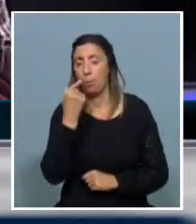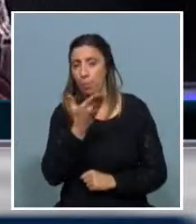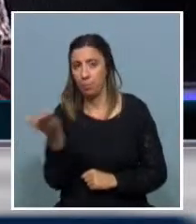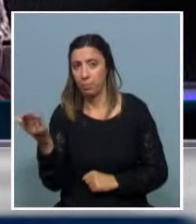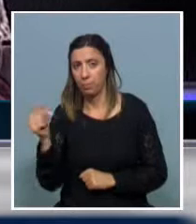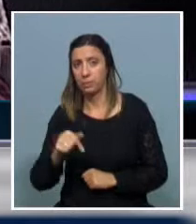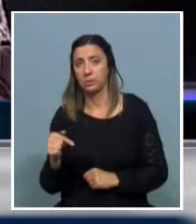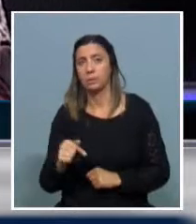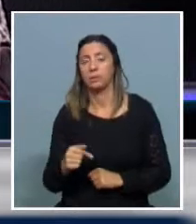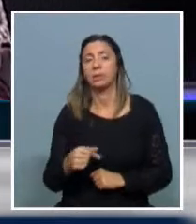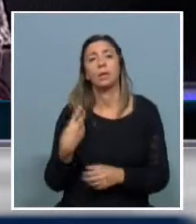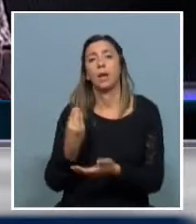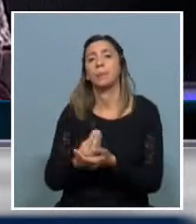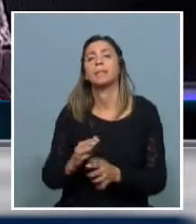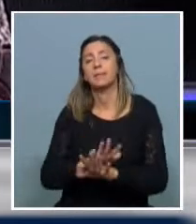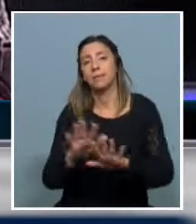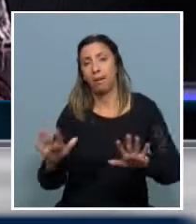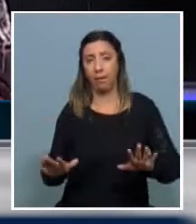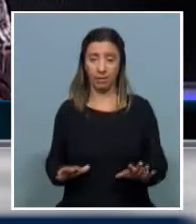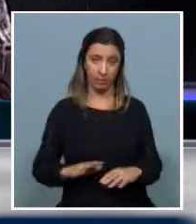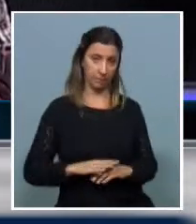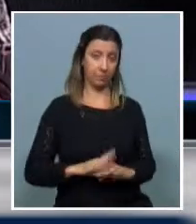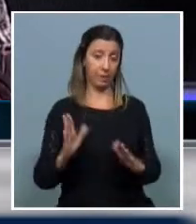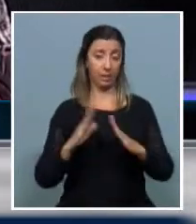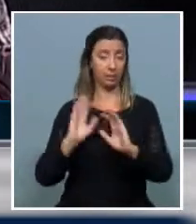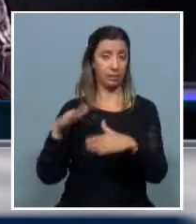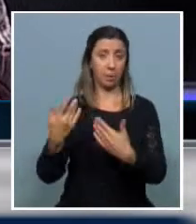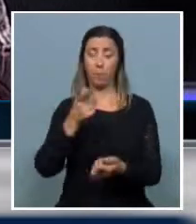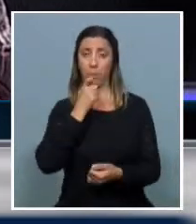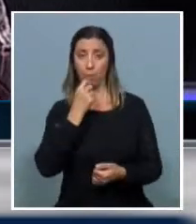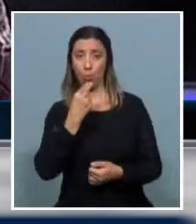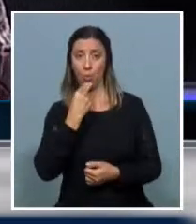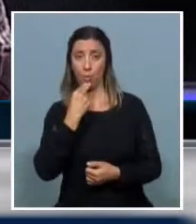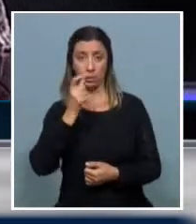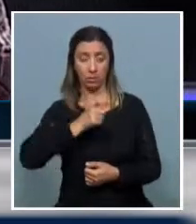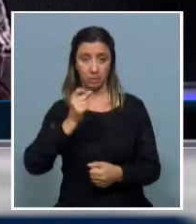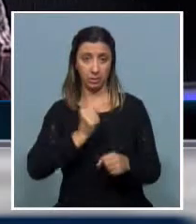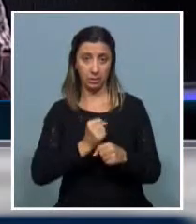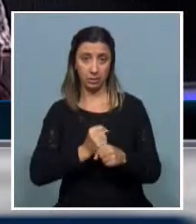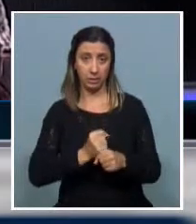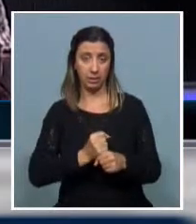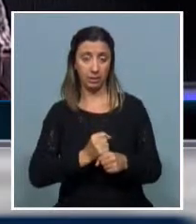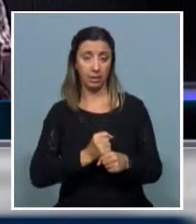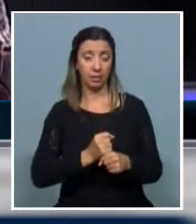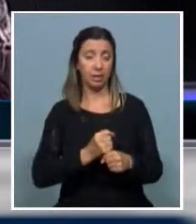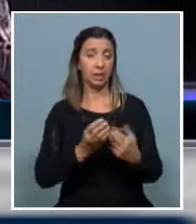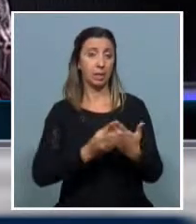mí es el que simboliza todo, ¿sí? Se adjudicó, por ejemplo, a 11 funcionarios de vivienda.